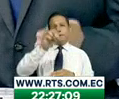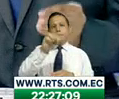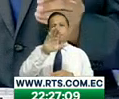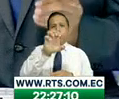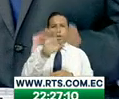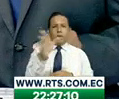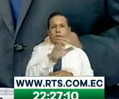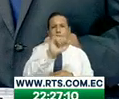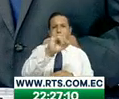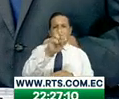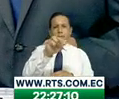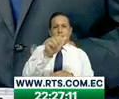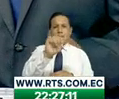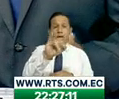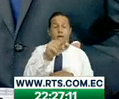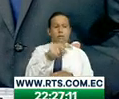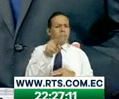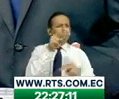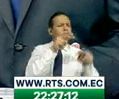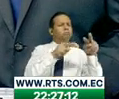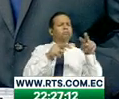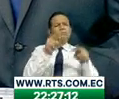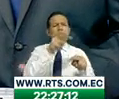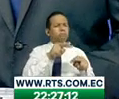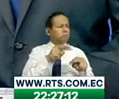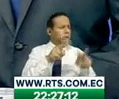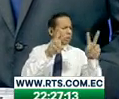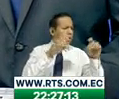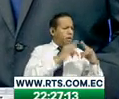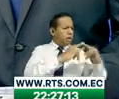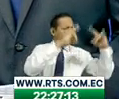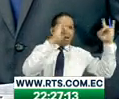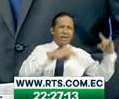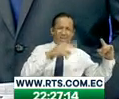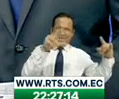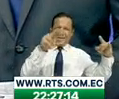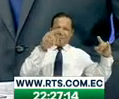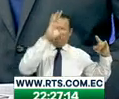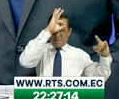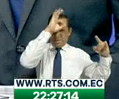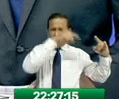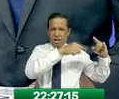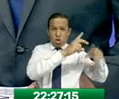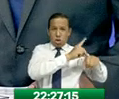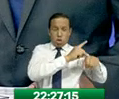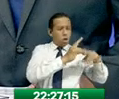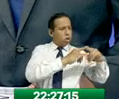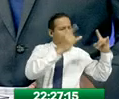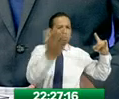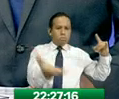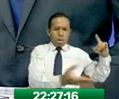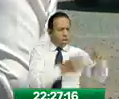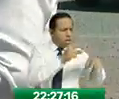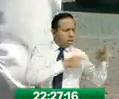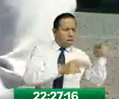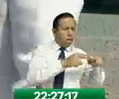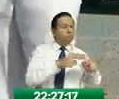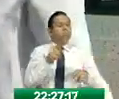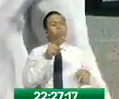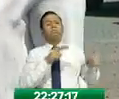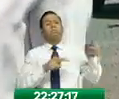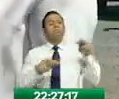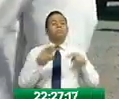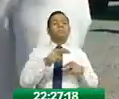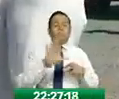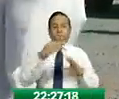inspeccionó el correcto funcionamiento de las carpas de atención para pacientes sospechosos de COVID-19.